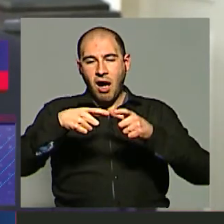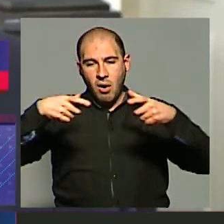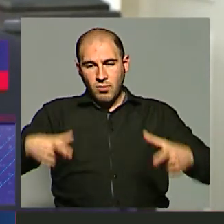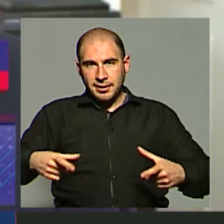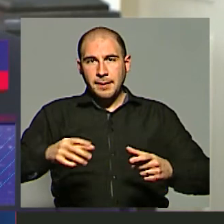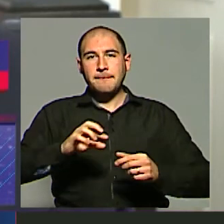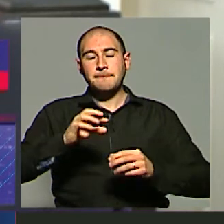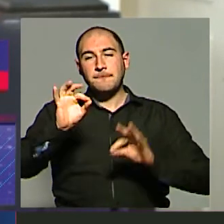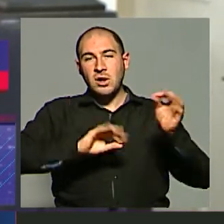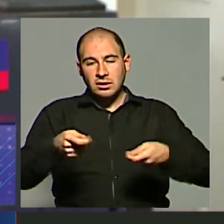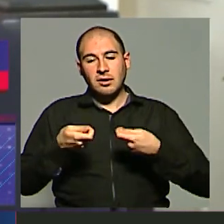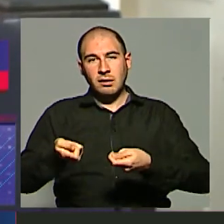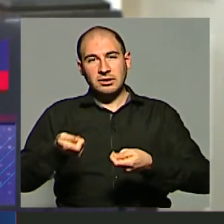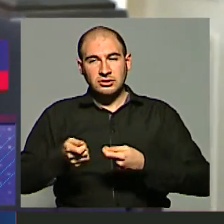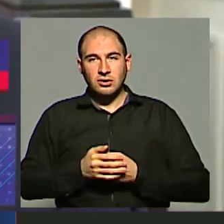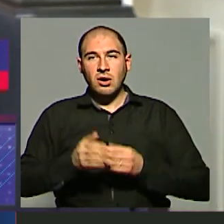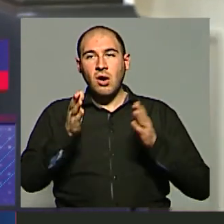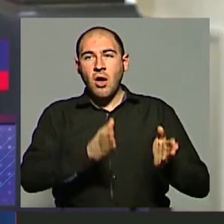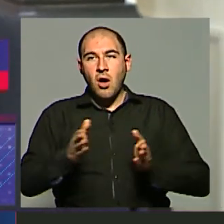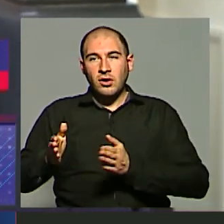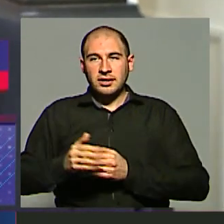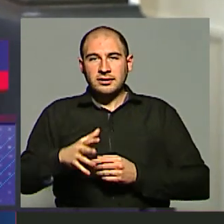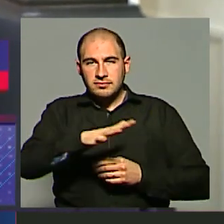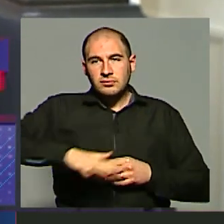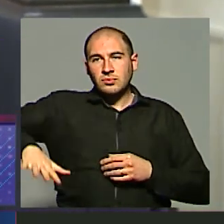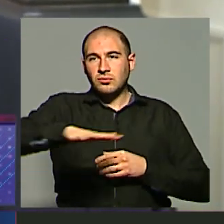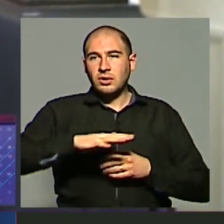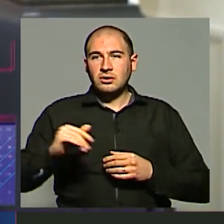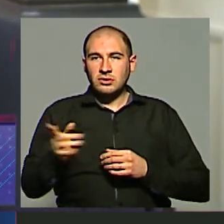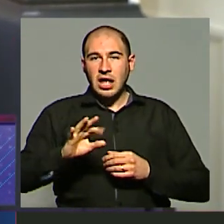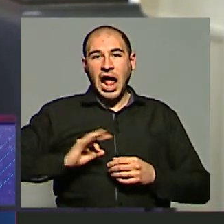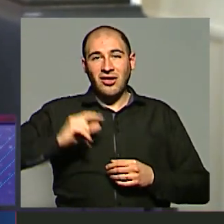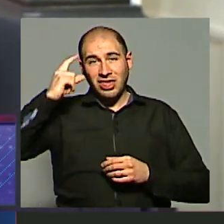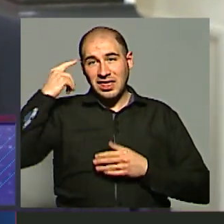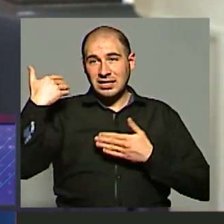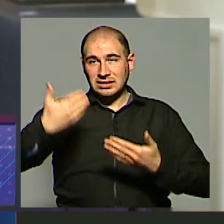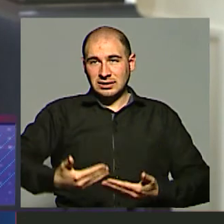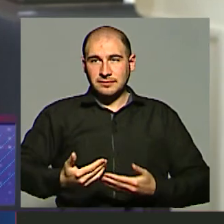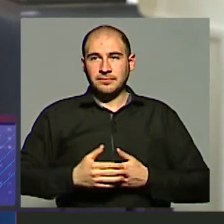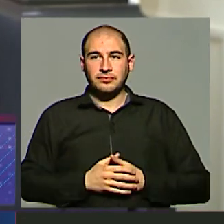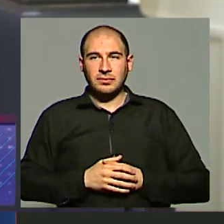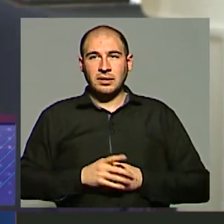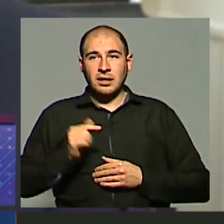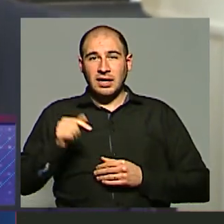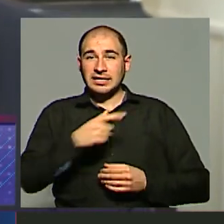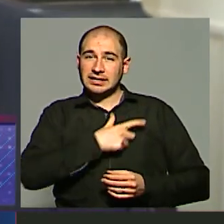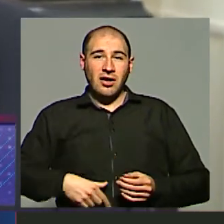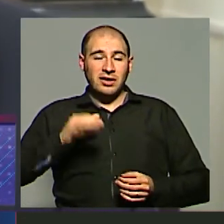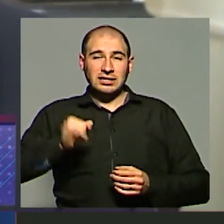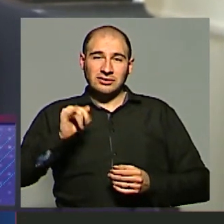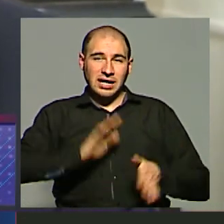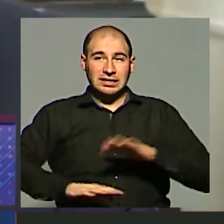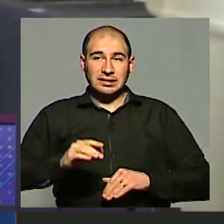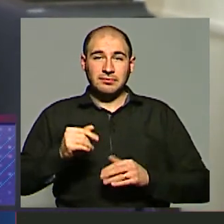de proyectos de inversión para ordenar toda esa área que hace ya más de 10 años que tendría que haber hecho el Estado y por distintos